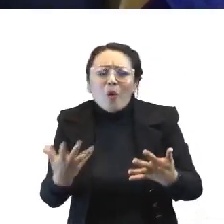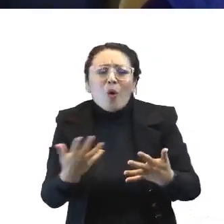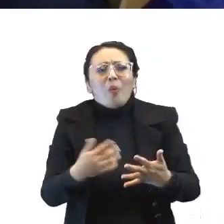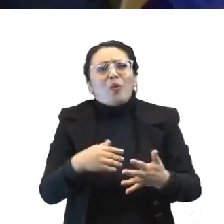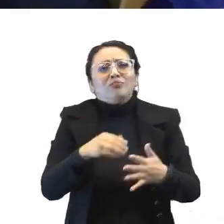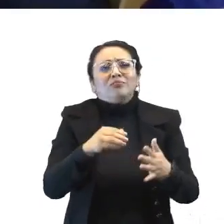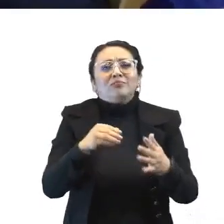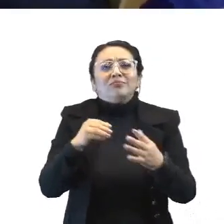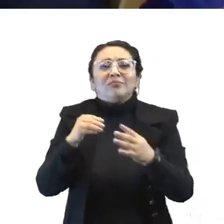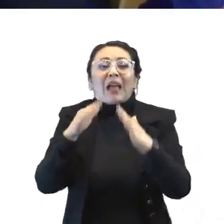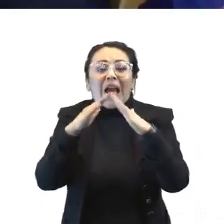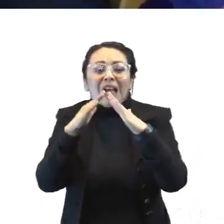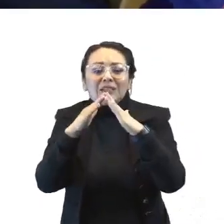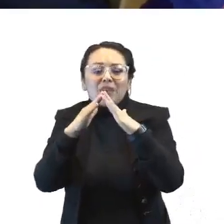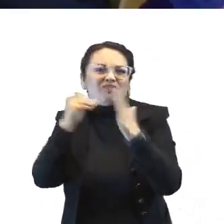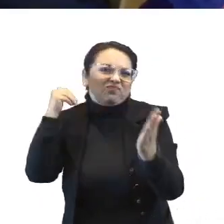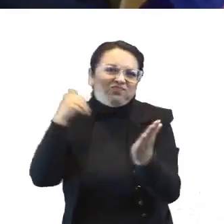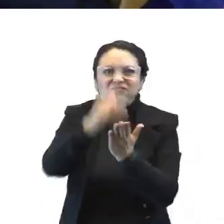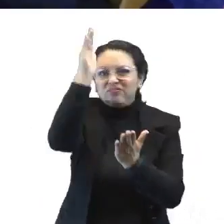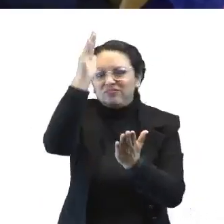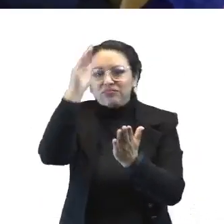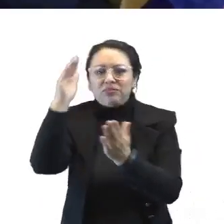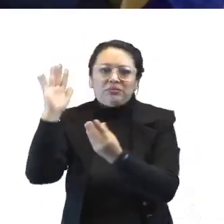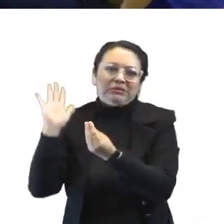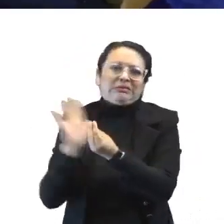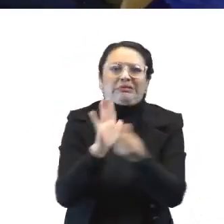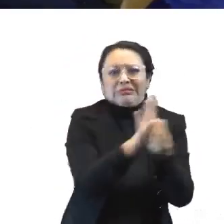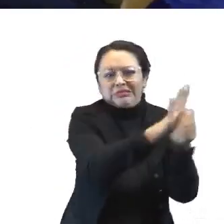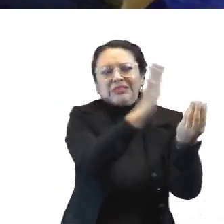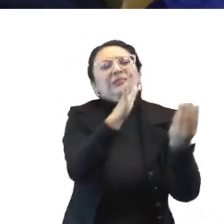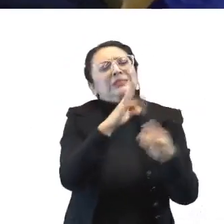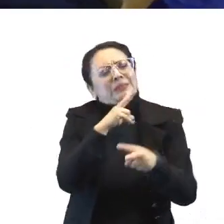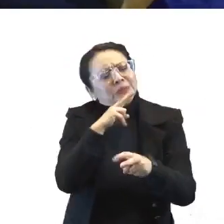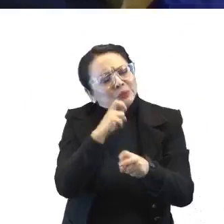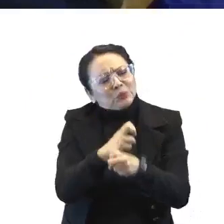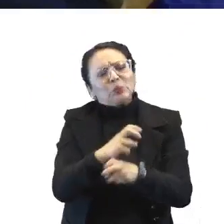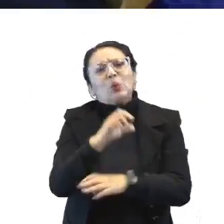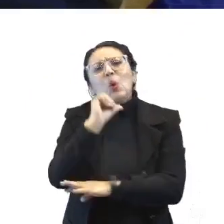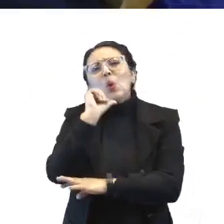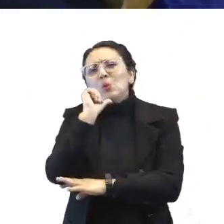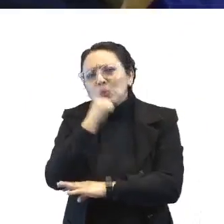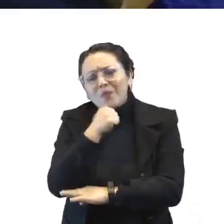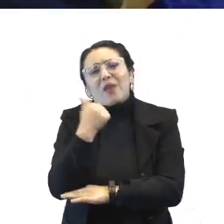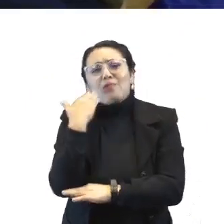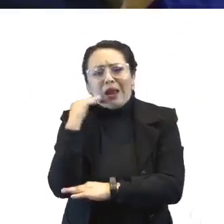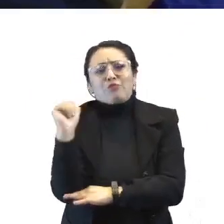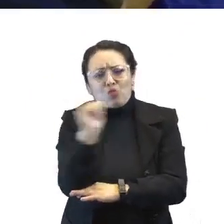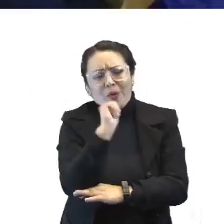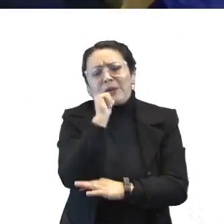mujeres desproporcionalmente han sido afectadas con el conflicto armado.